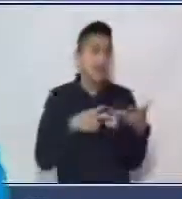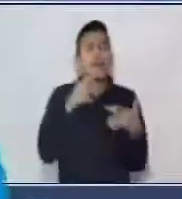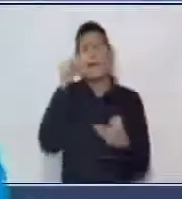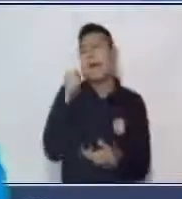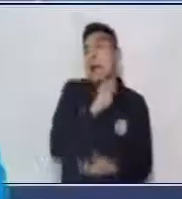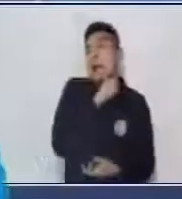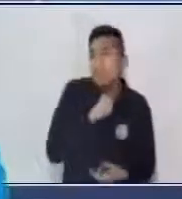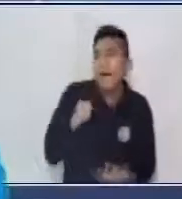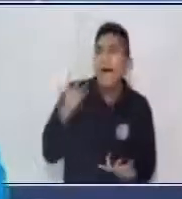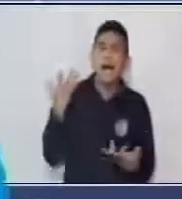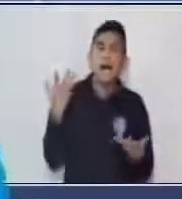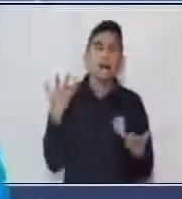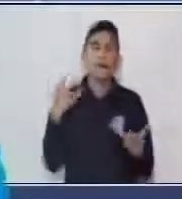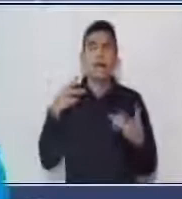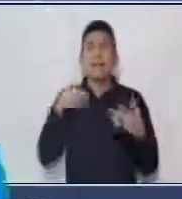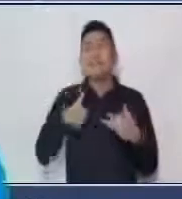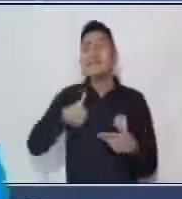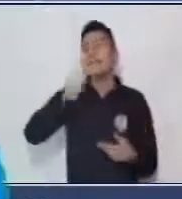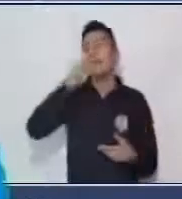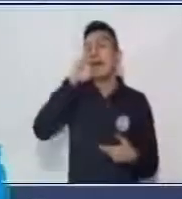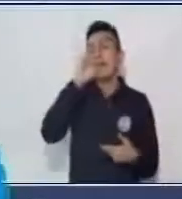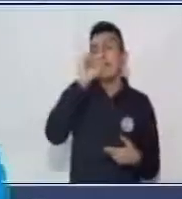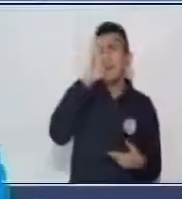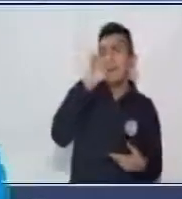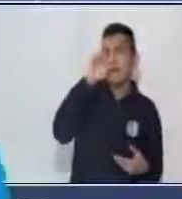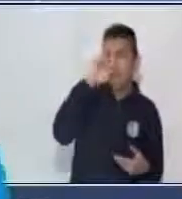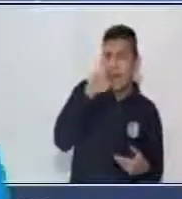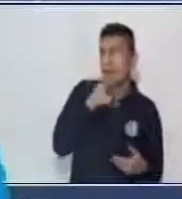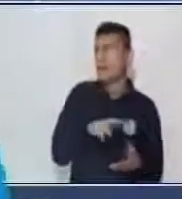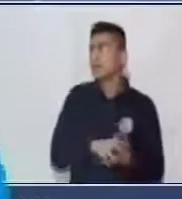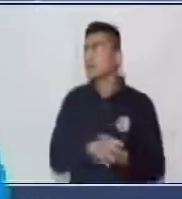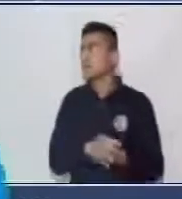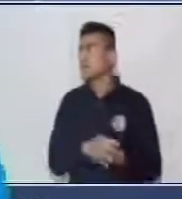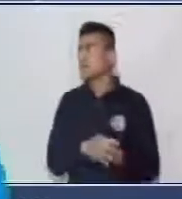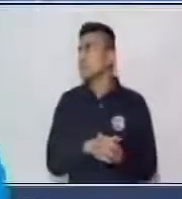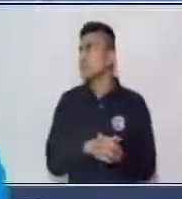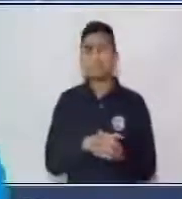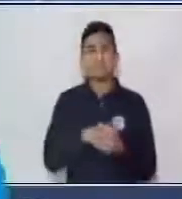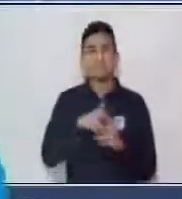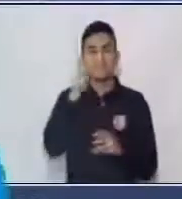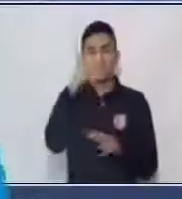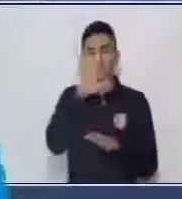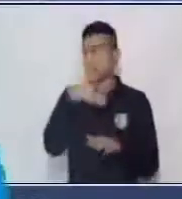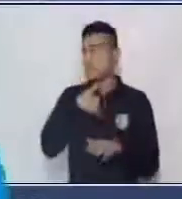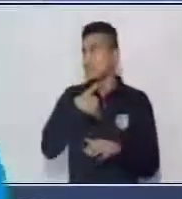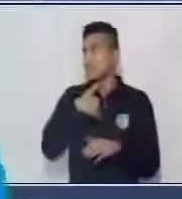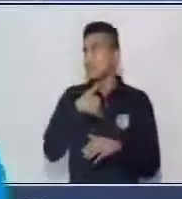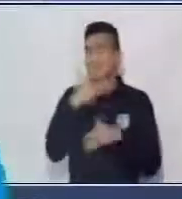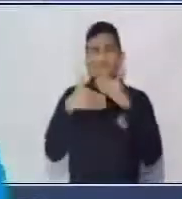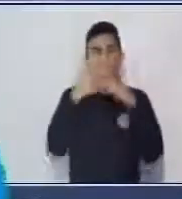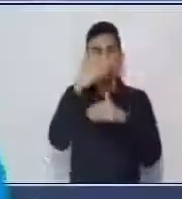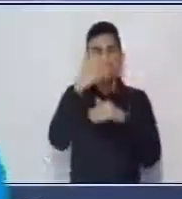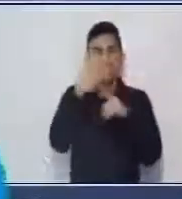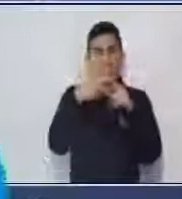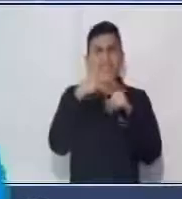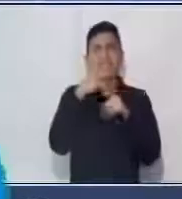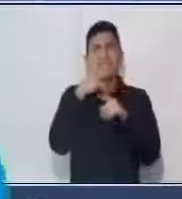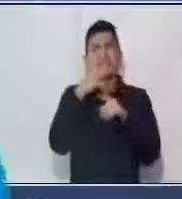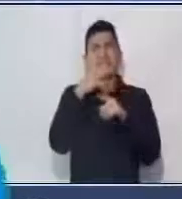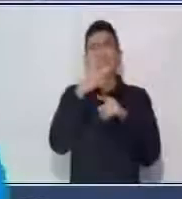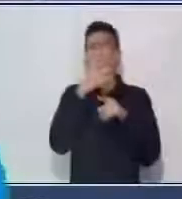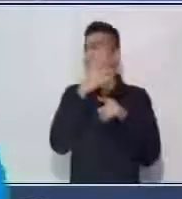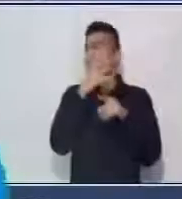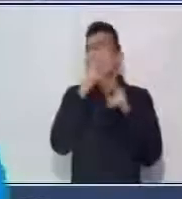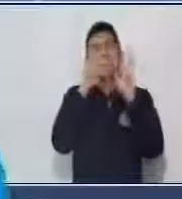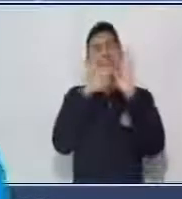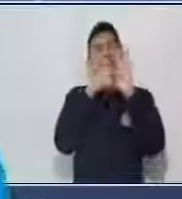cantar, beber, perfecto. Entonces aquí ya tenemos lo siguiente. Y en esto sería, si hablamos